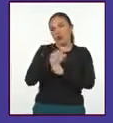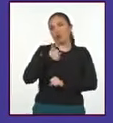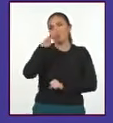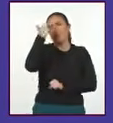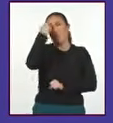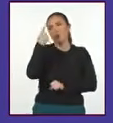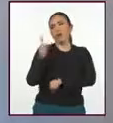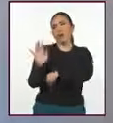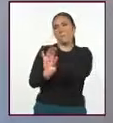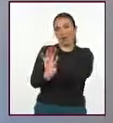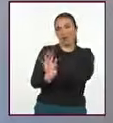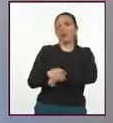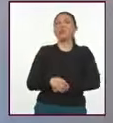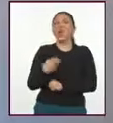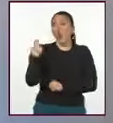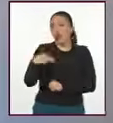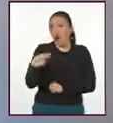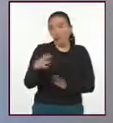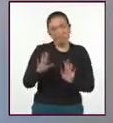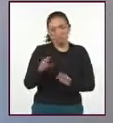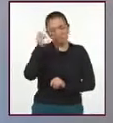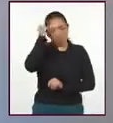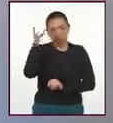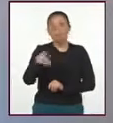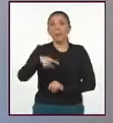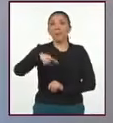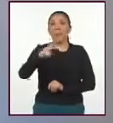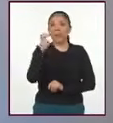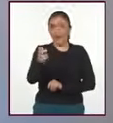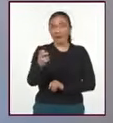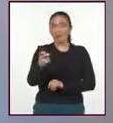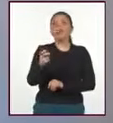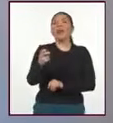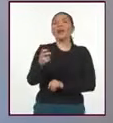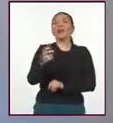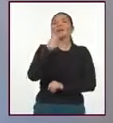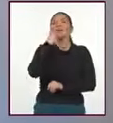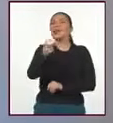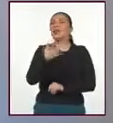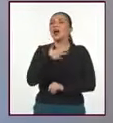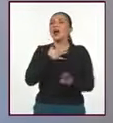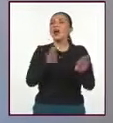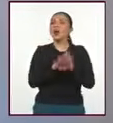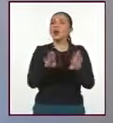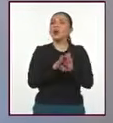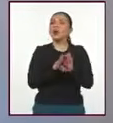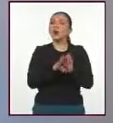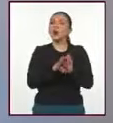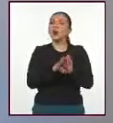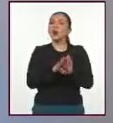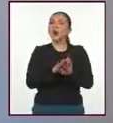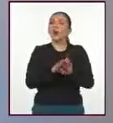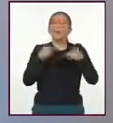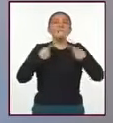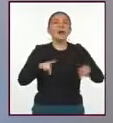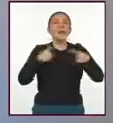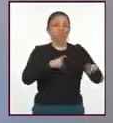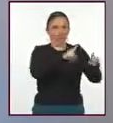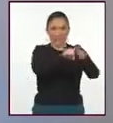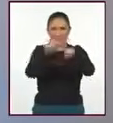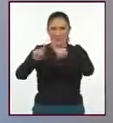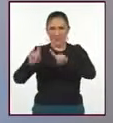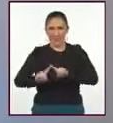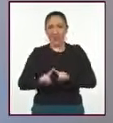cual no recuerdo exactamente el nombre, pero ponían una línea, hacían dos filas y ponían a diferentes personas,